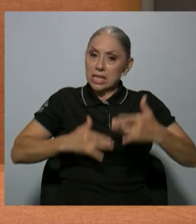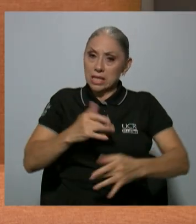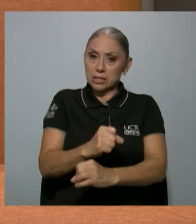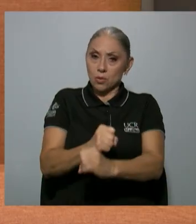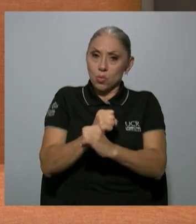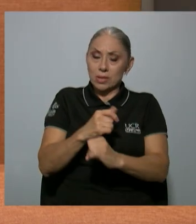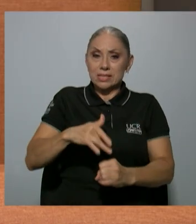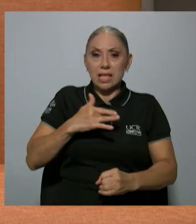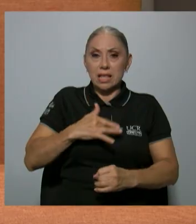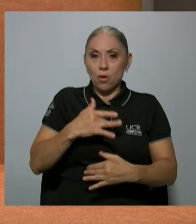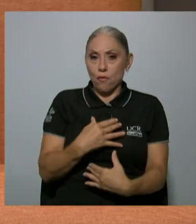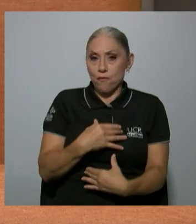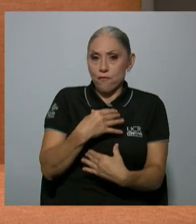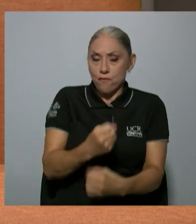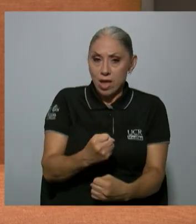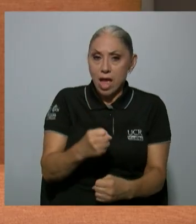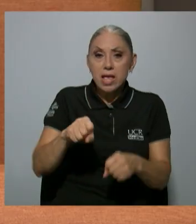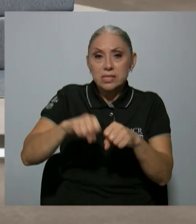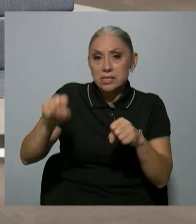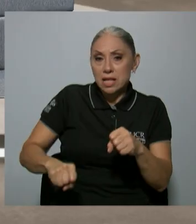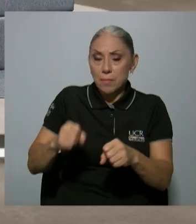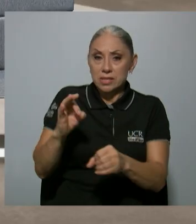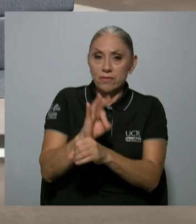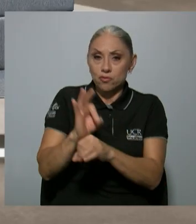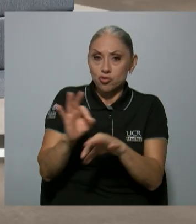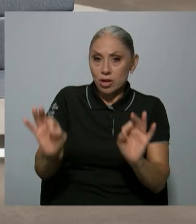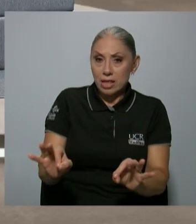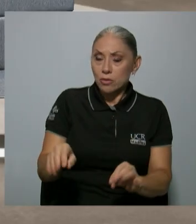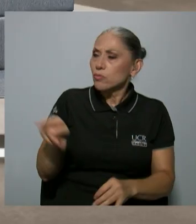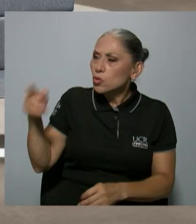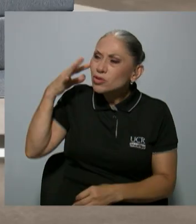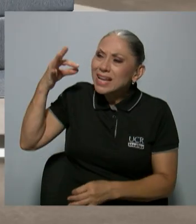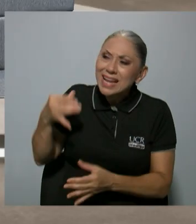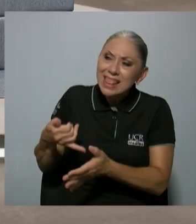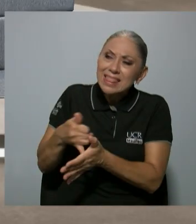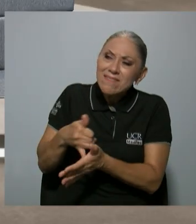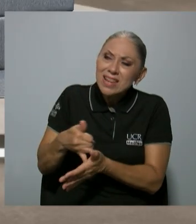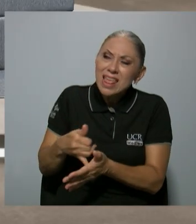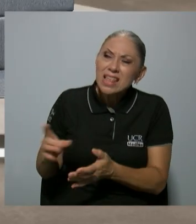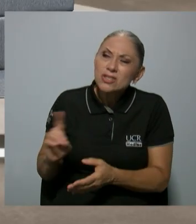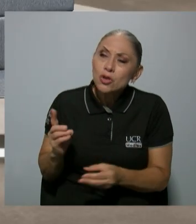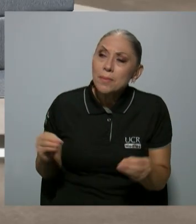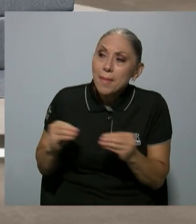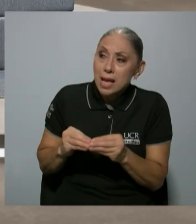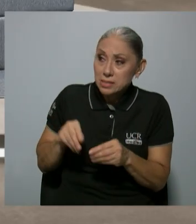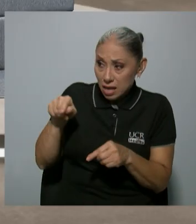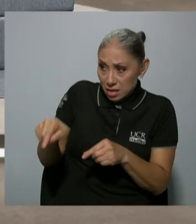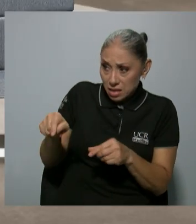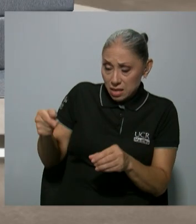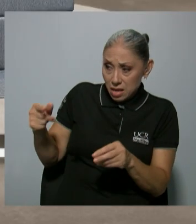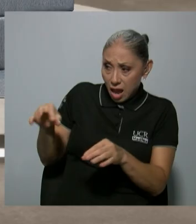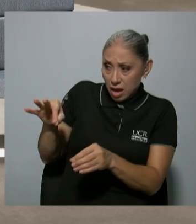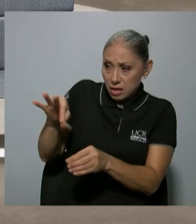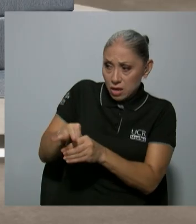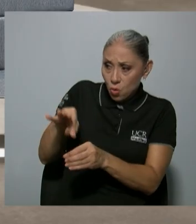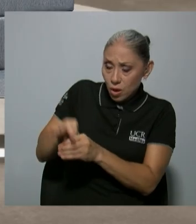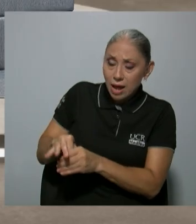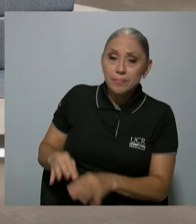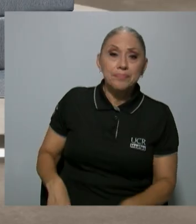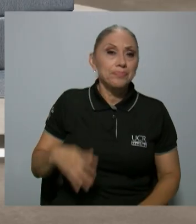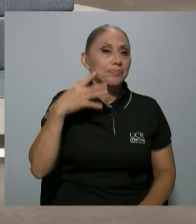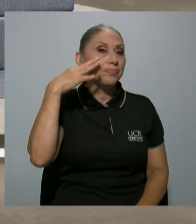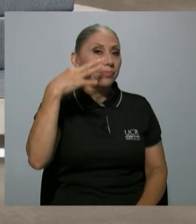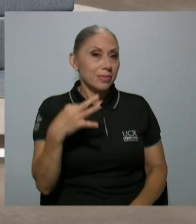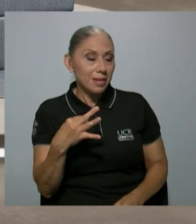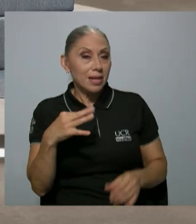sistema pues está funcionando. Porque usted cree que ¿dónde hay más debilidades? Precisamente aquí, en el sector agrícola. Creo que el sector